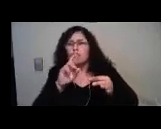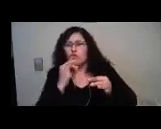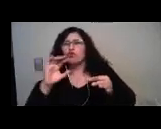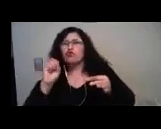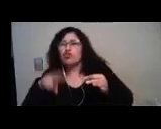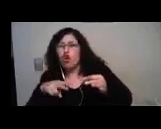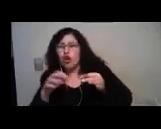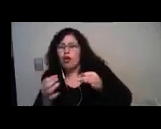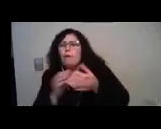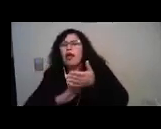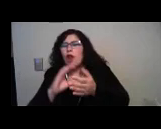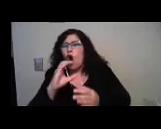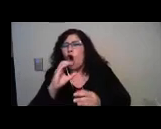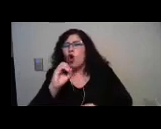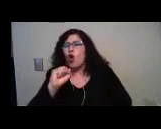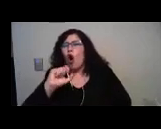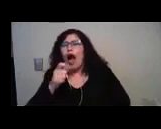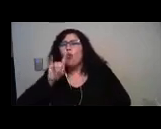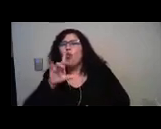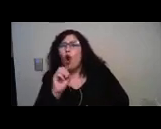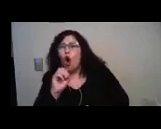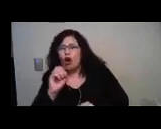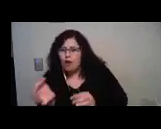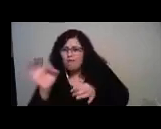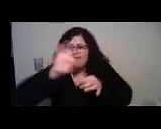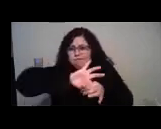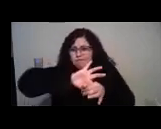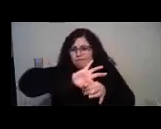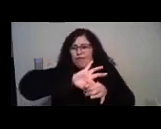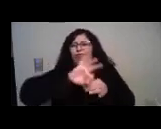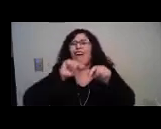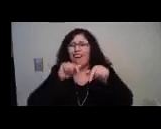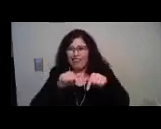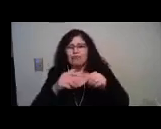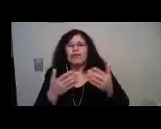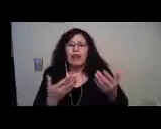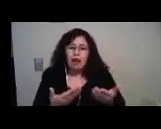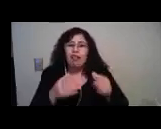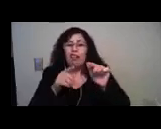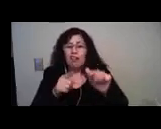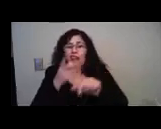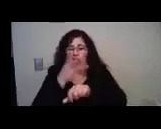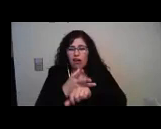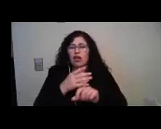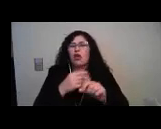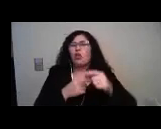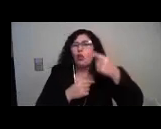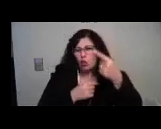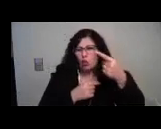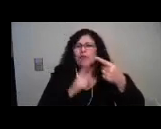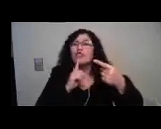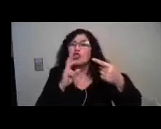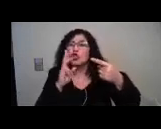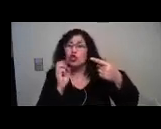¿ya? Y en este sentido hay dos grupos importantes de accidentes cerebrovascular isquémicos. Uno tiene que ver con los trombóticos,